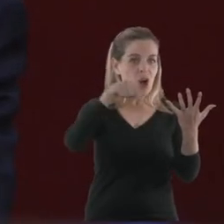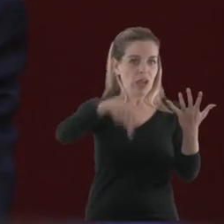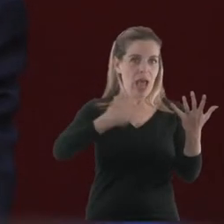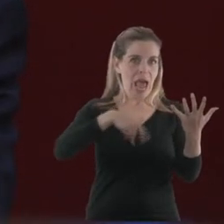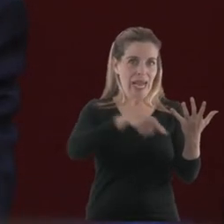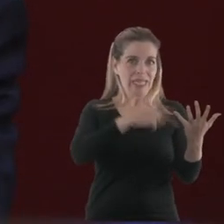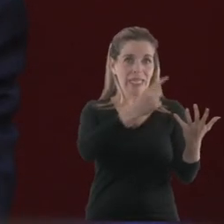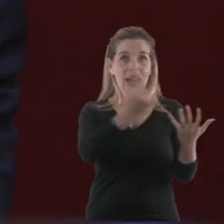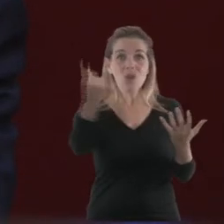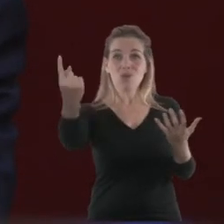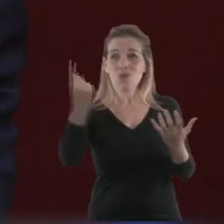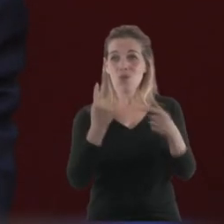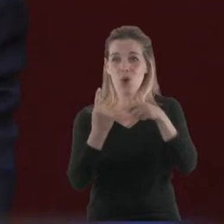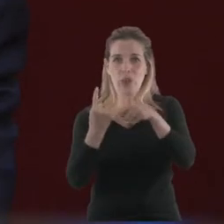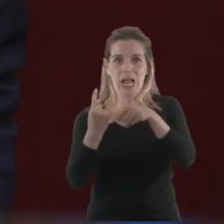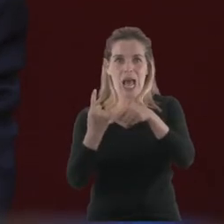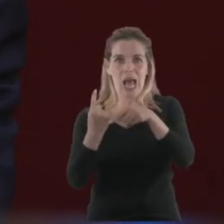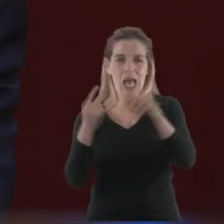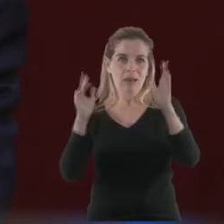Argentina.